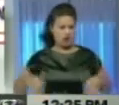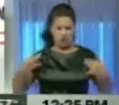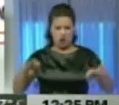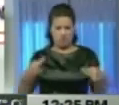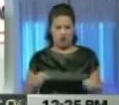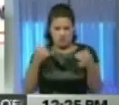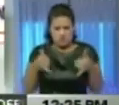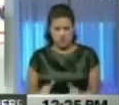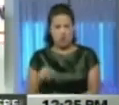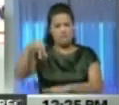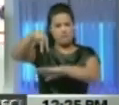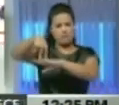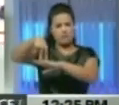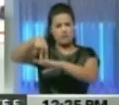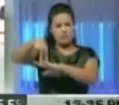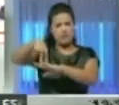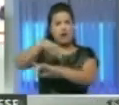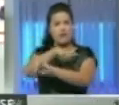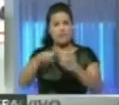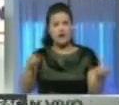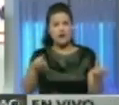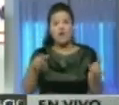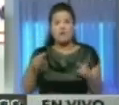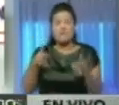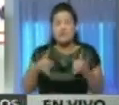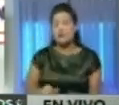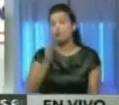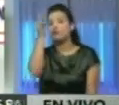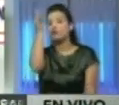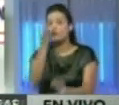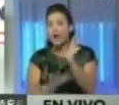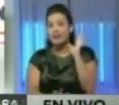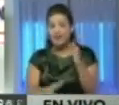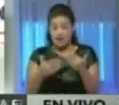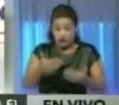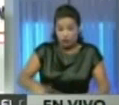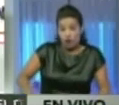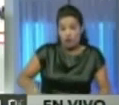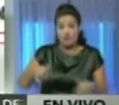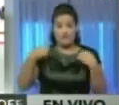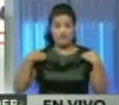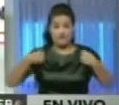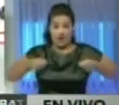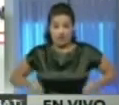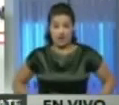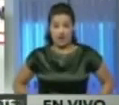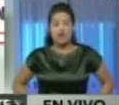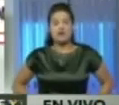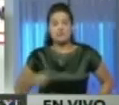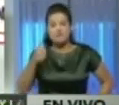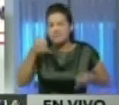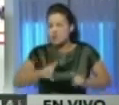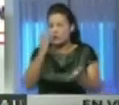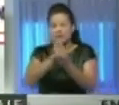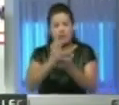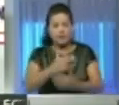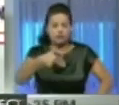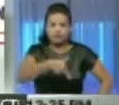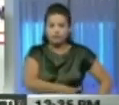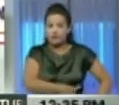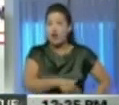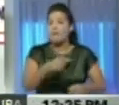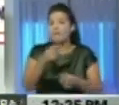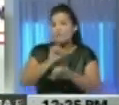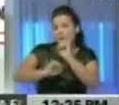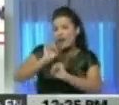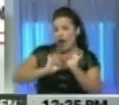particular que por ese entrenamiento que tenemos en mi familia, aunque estaba en short y franela, portaba un arma de fuego, lo cual